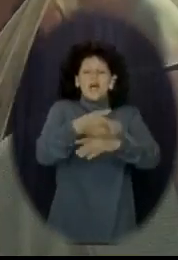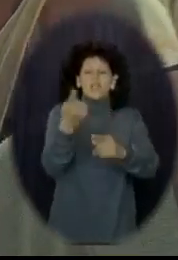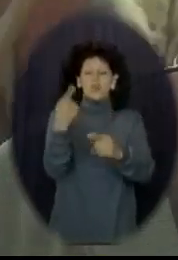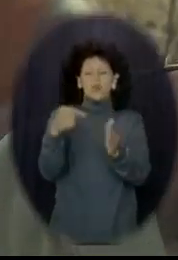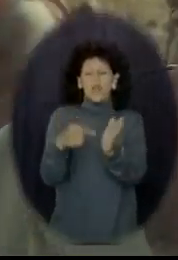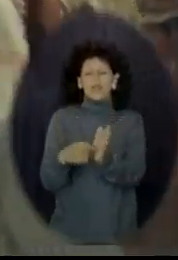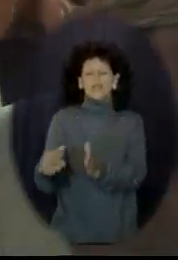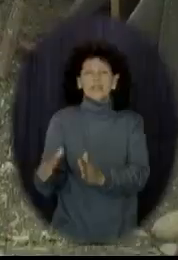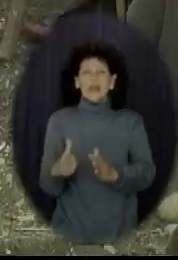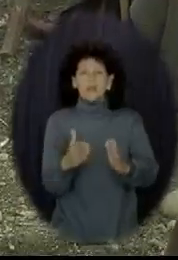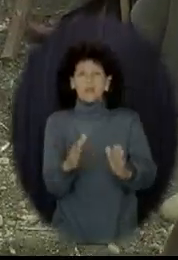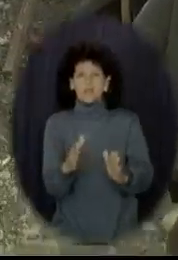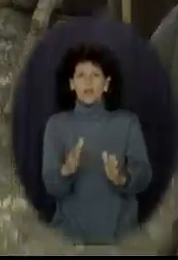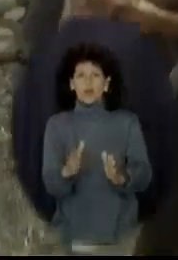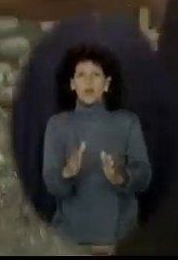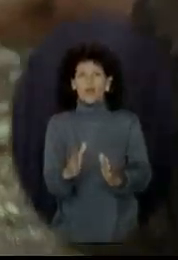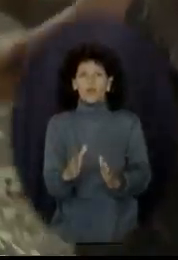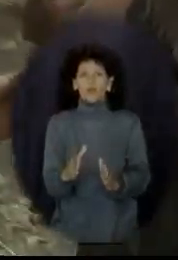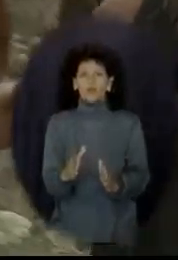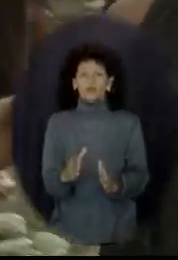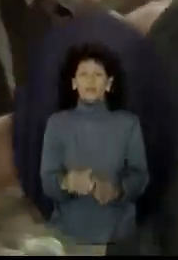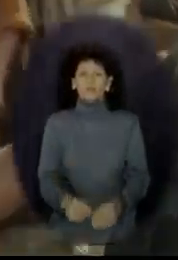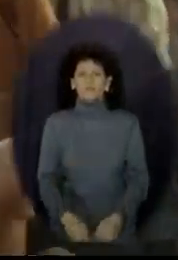está pasando por aquí.